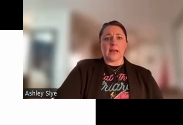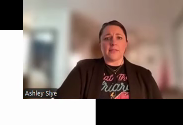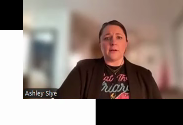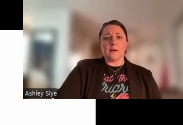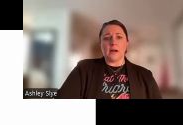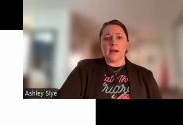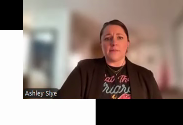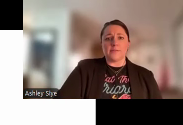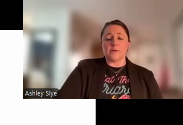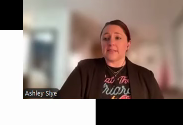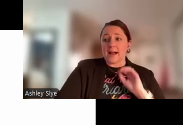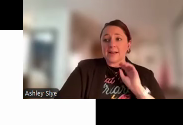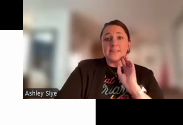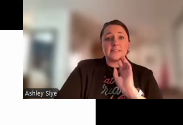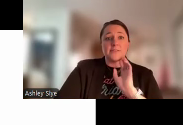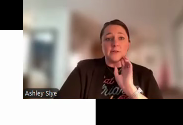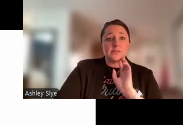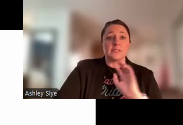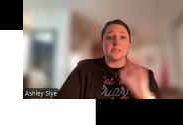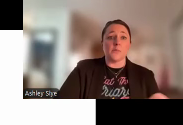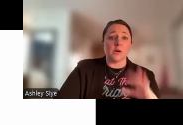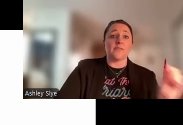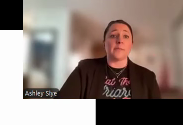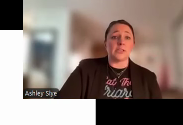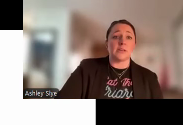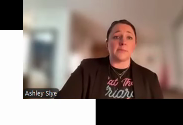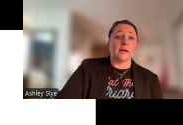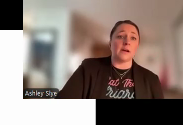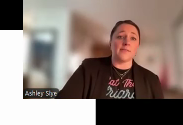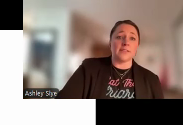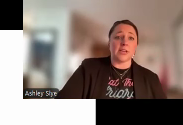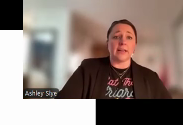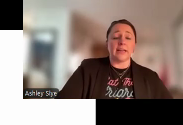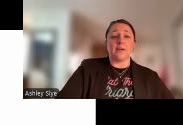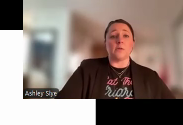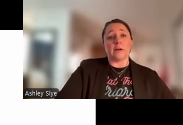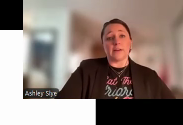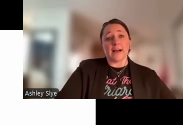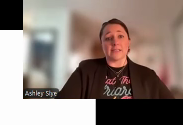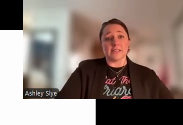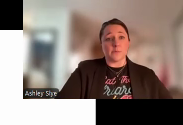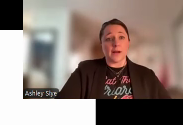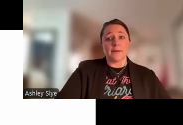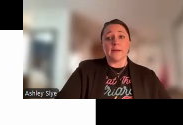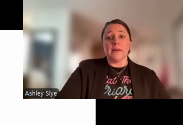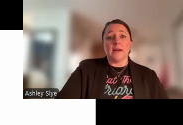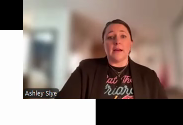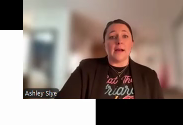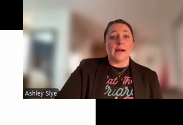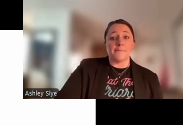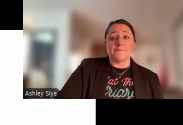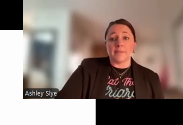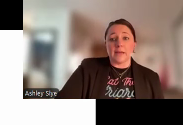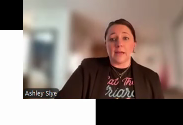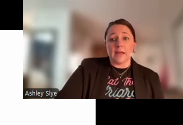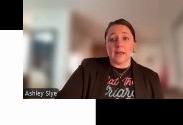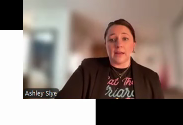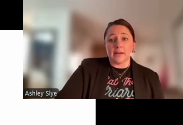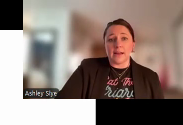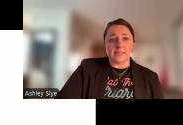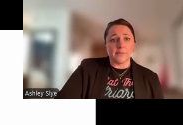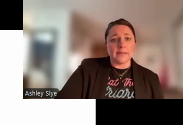Y bueno, estos son solo algunos recursos que reuní y que puse aquí. Si quieren accederlos y si